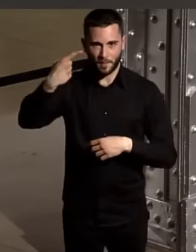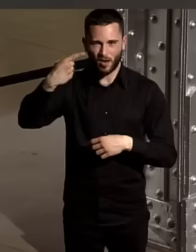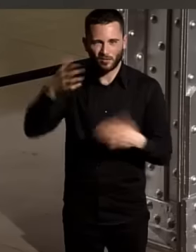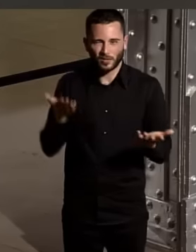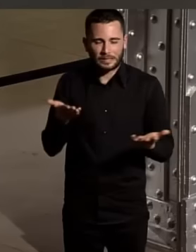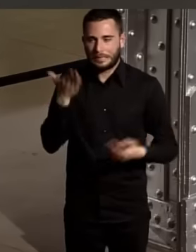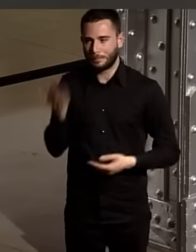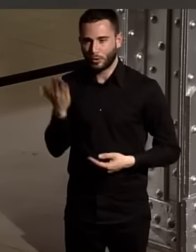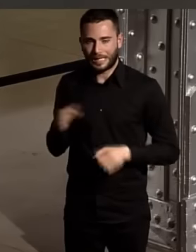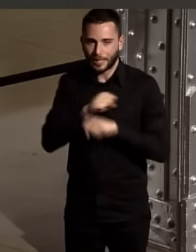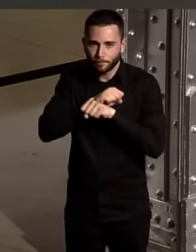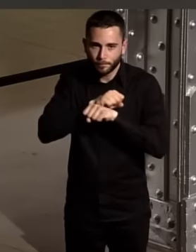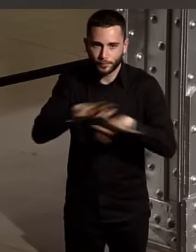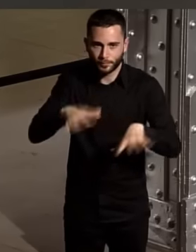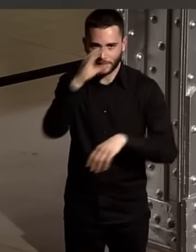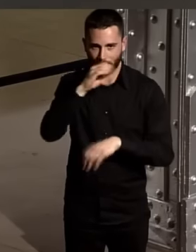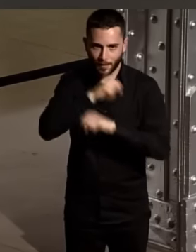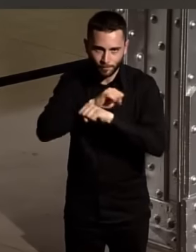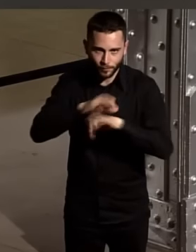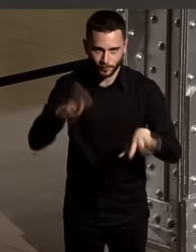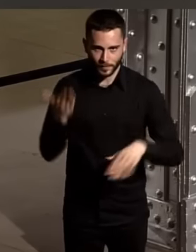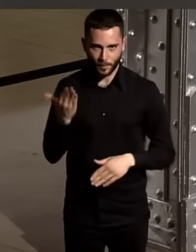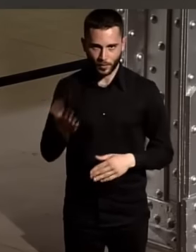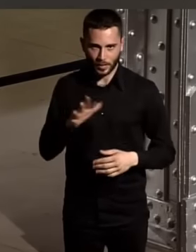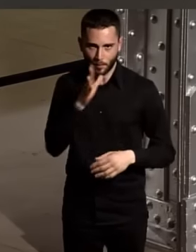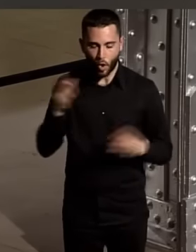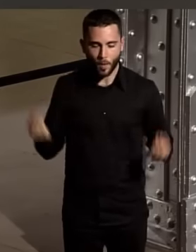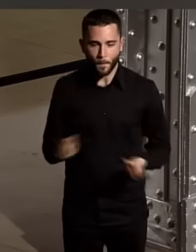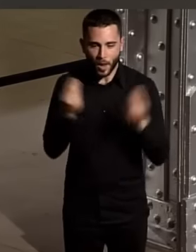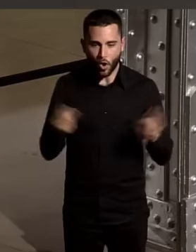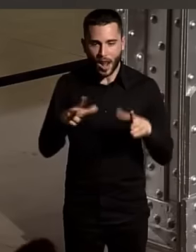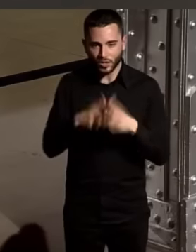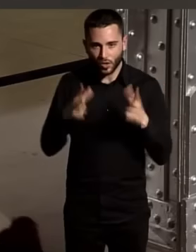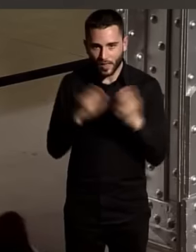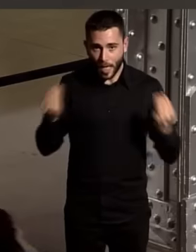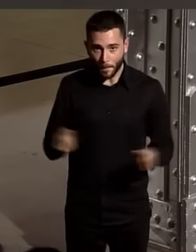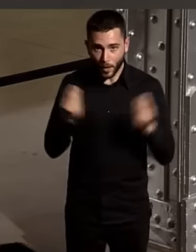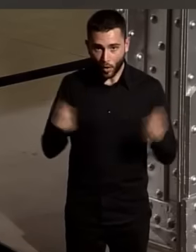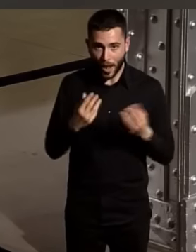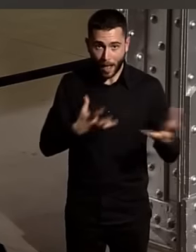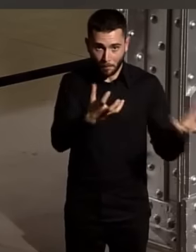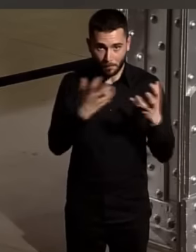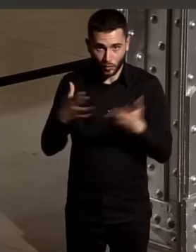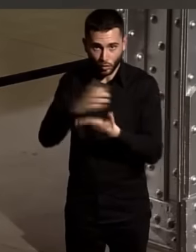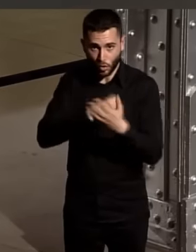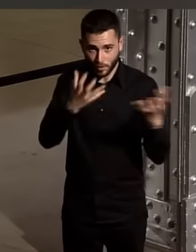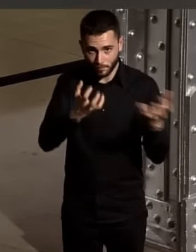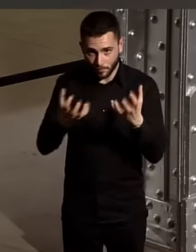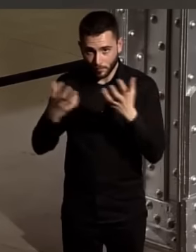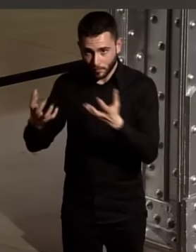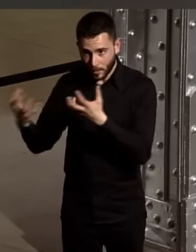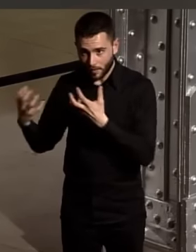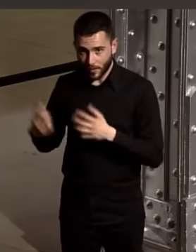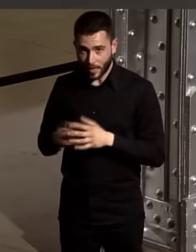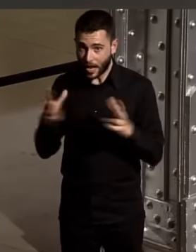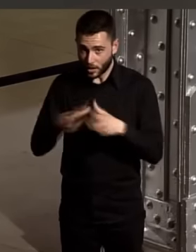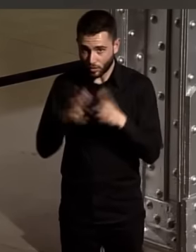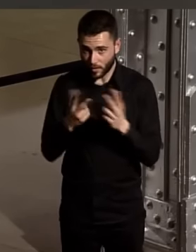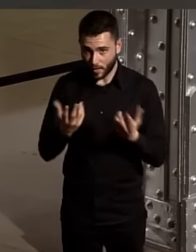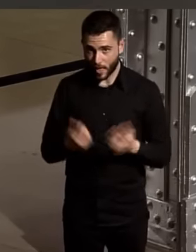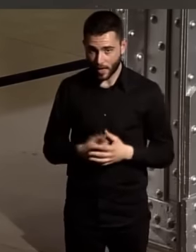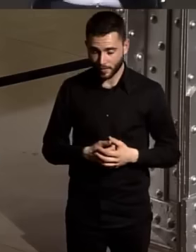importante transmitir para qué vale la ciencia para para mejorar la sociedad es algo que se En beneficio de todos y sobre todo pues de la la sociedad